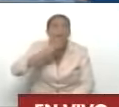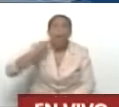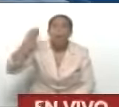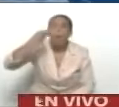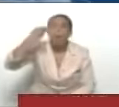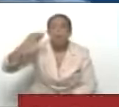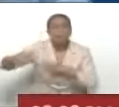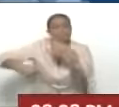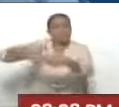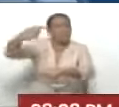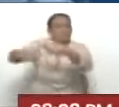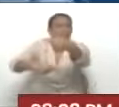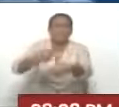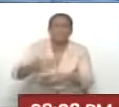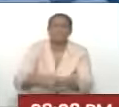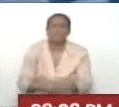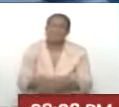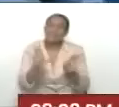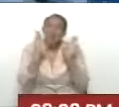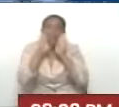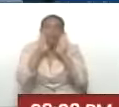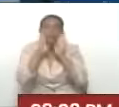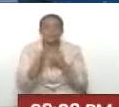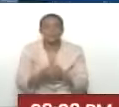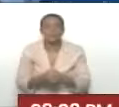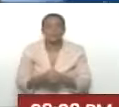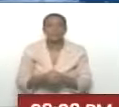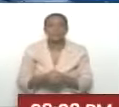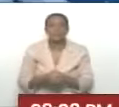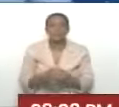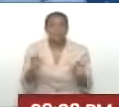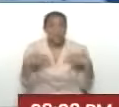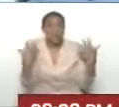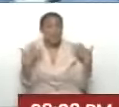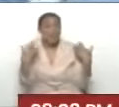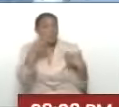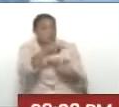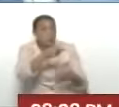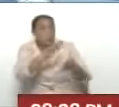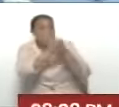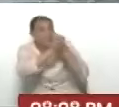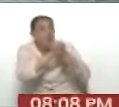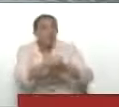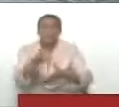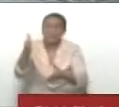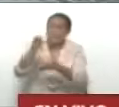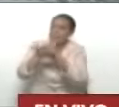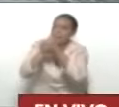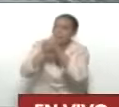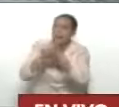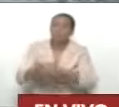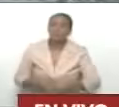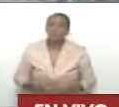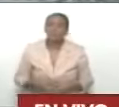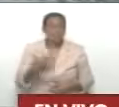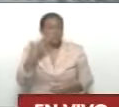eterna. Esa es mi reflexión, Muchas Mario. Muchas gracias, presidente. Me alegra mucho, Mario. Igual. Te voy a